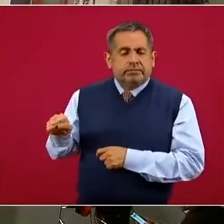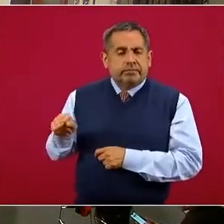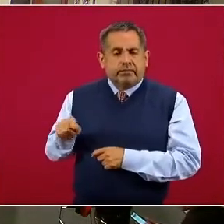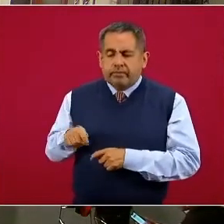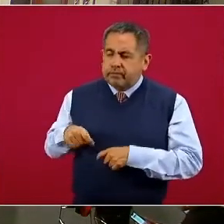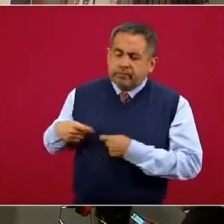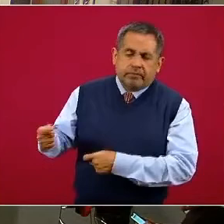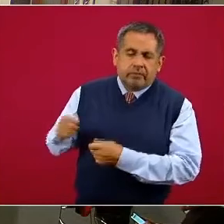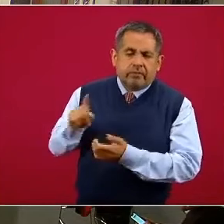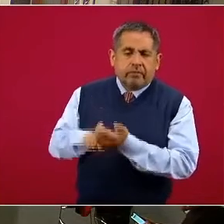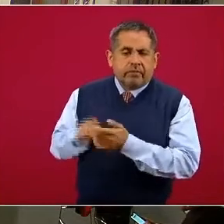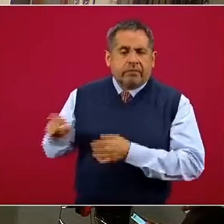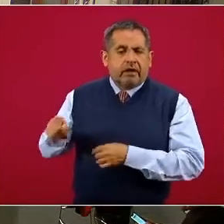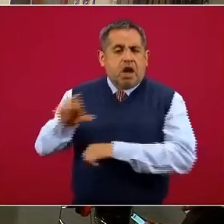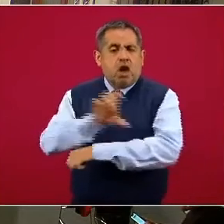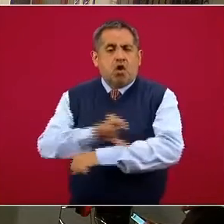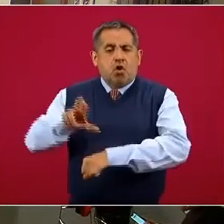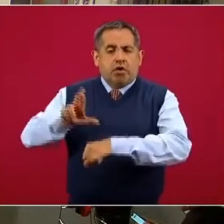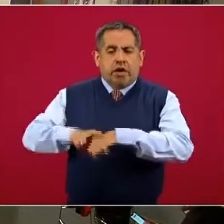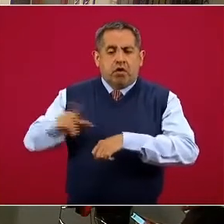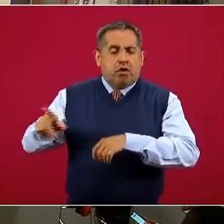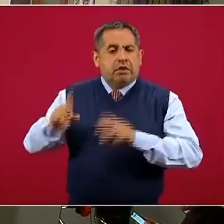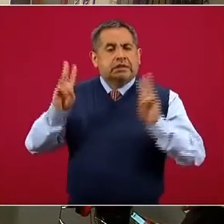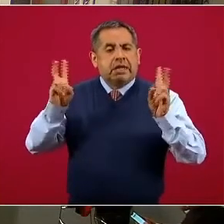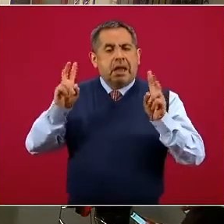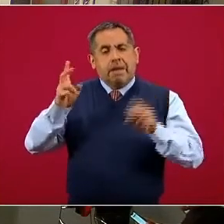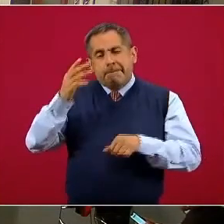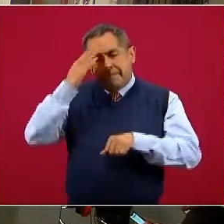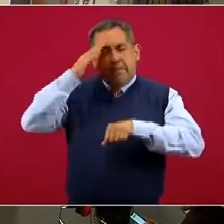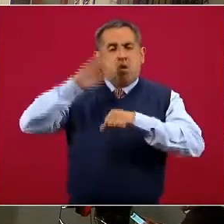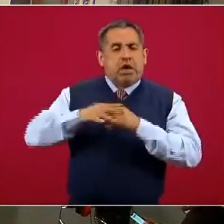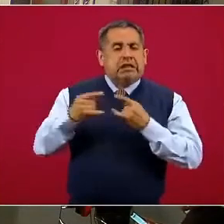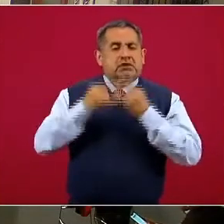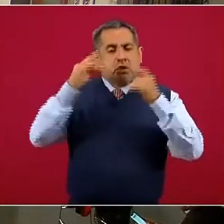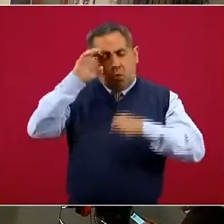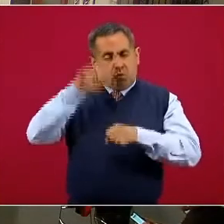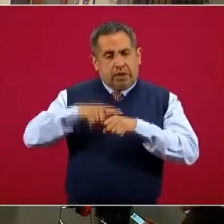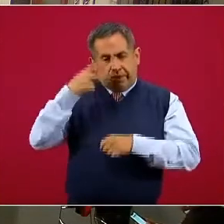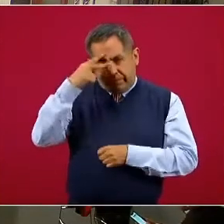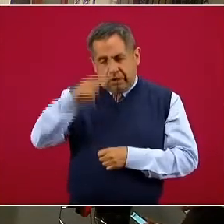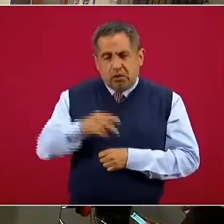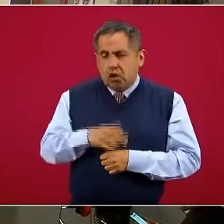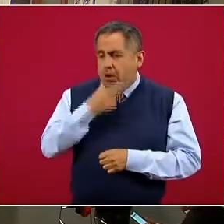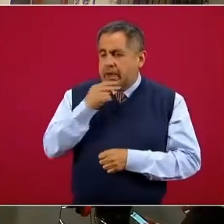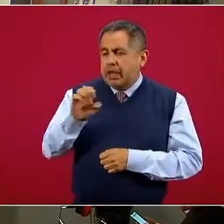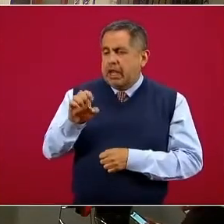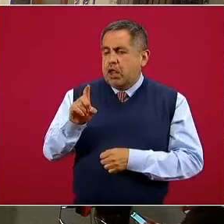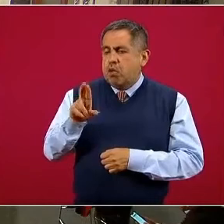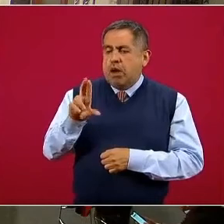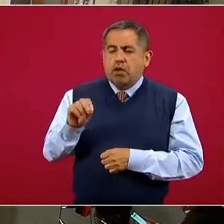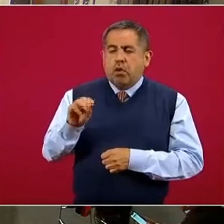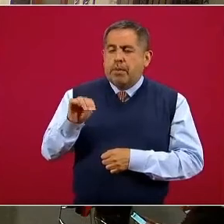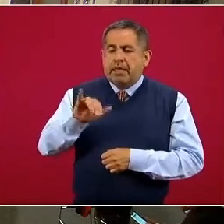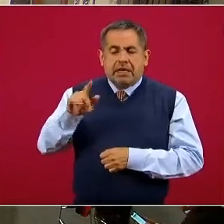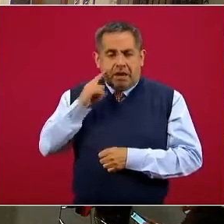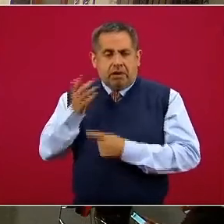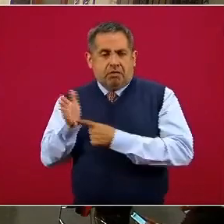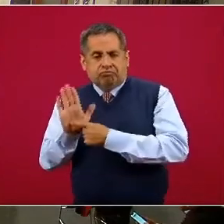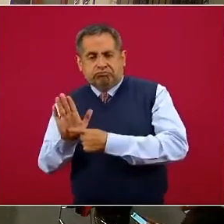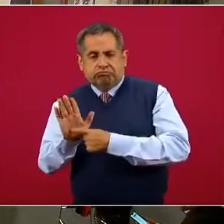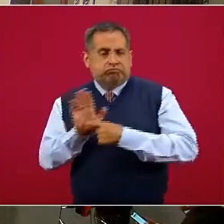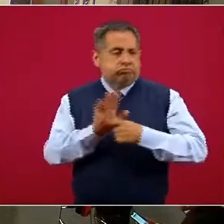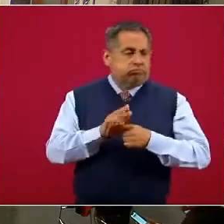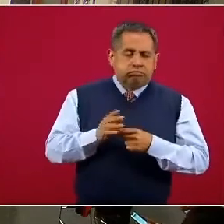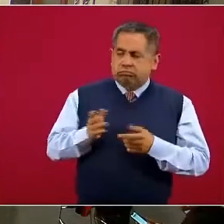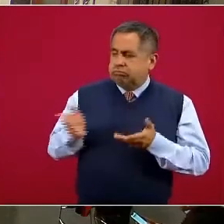el uso de la voz al coordinador de la Memoria Histórica y Cultural de México, Eduardo Bella Mejía, para que nos presente los